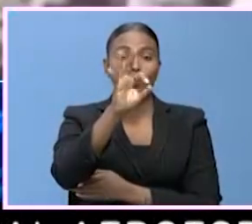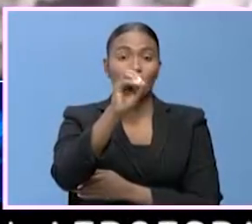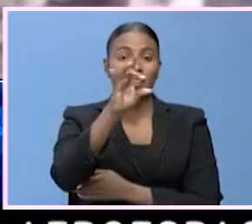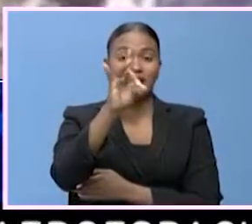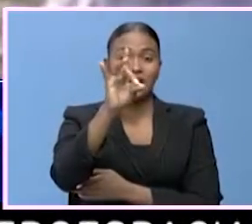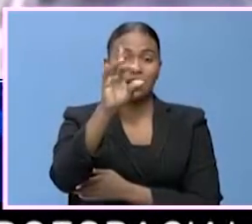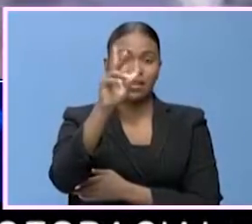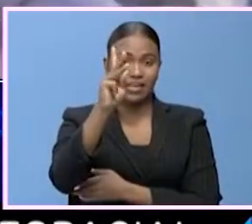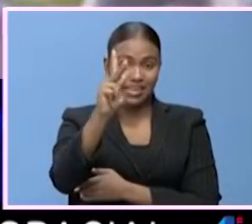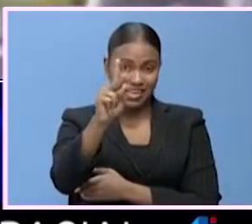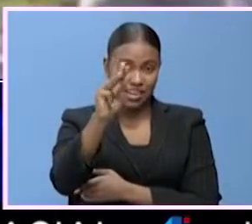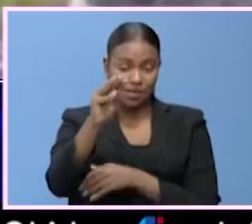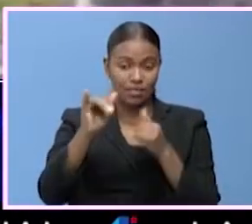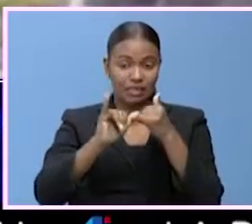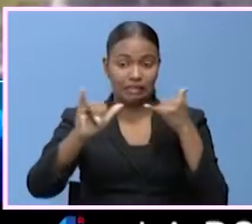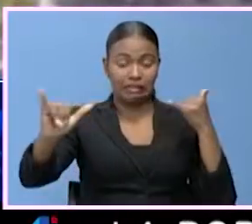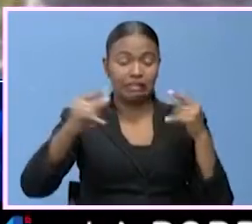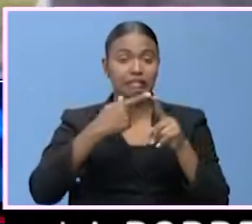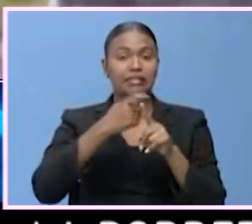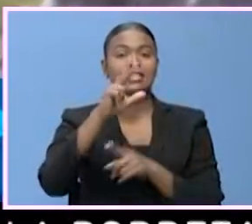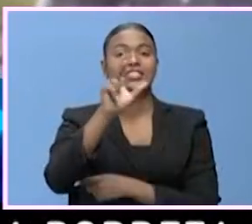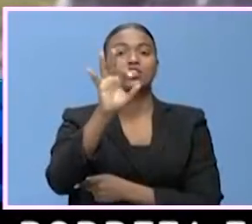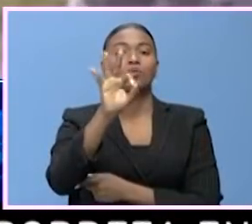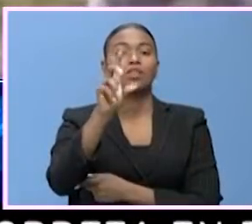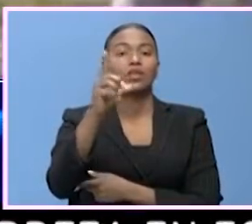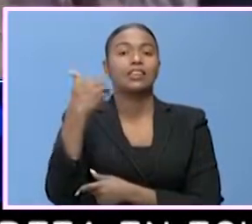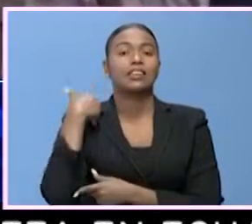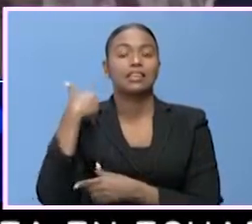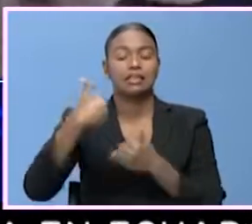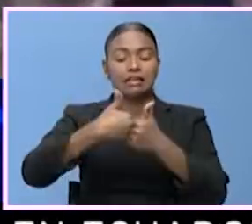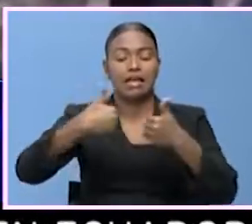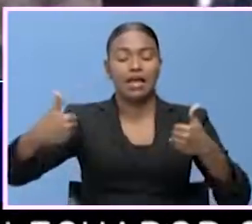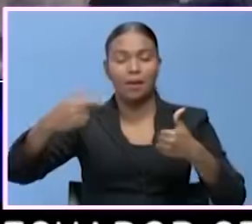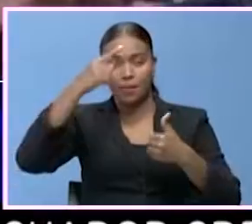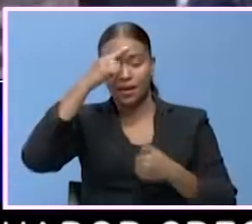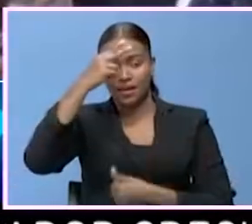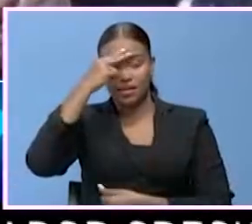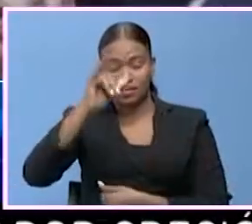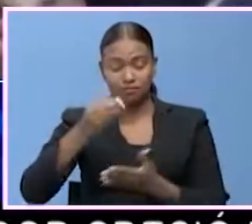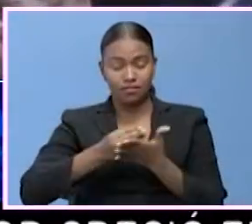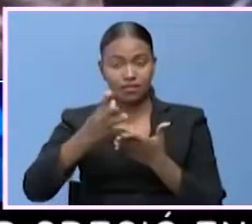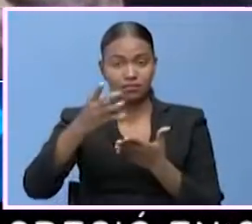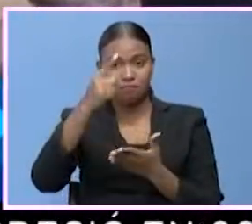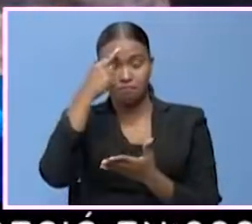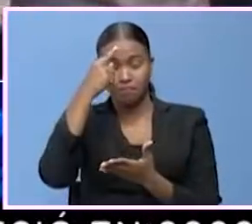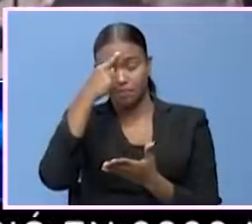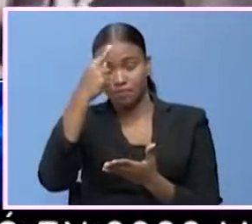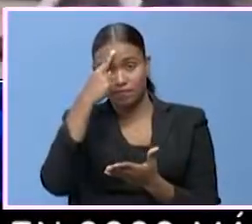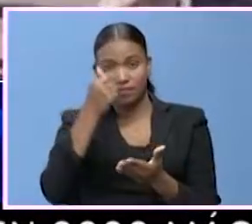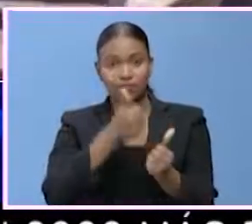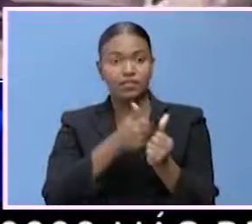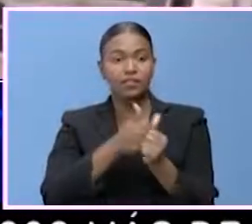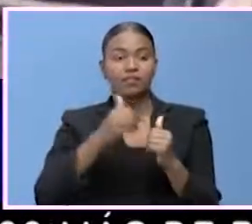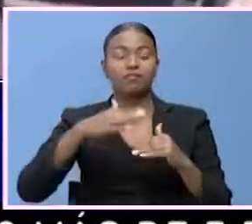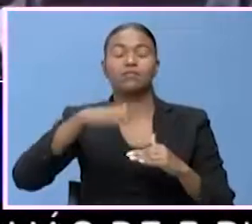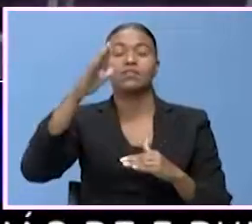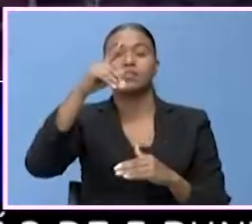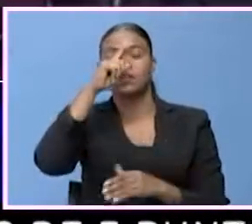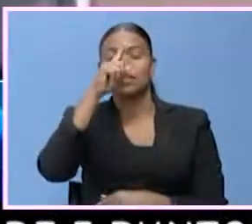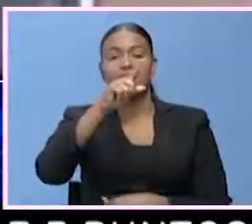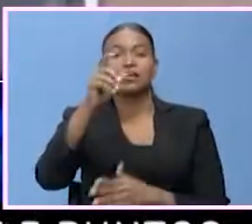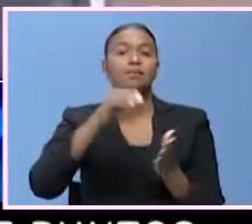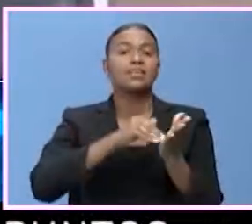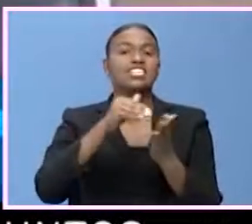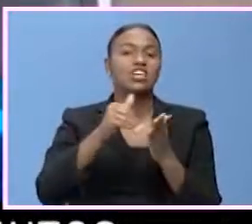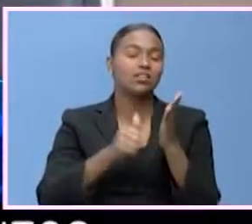190 kilómetros de los 391 que tiene la frontera con Haití. Y el costo estimado de esta, pues, superaría los 100